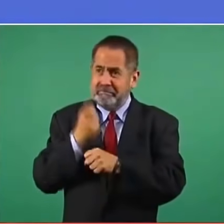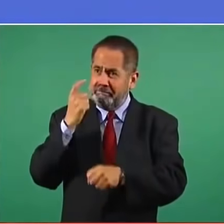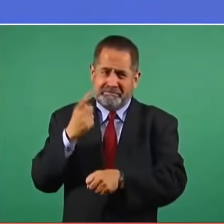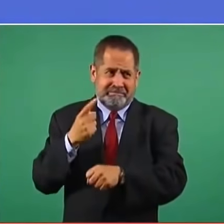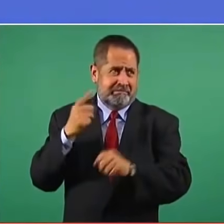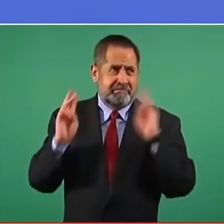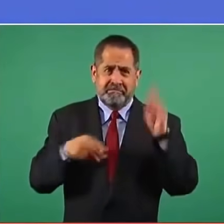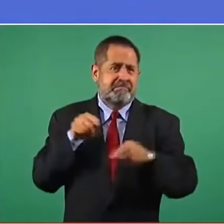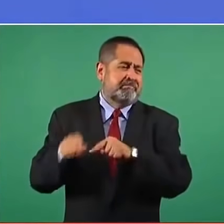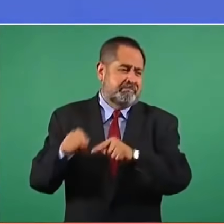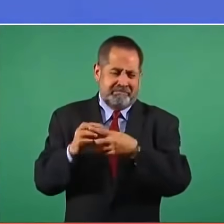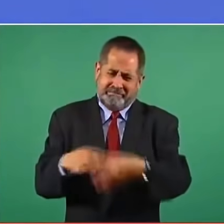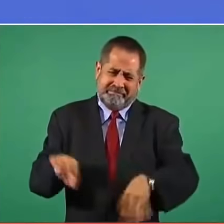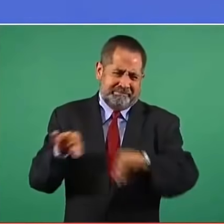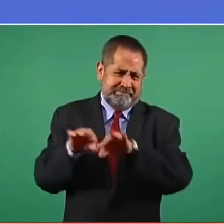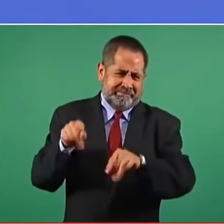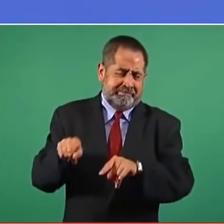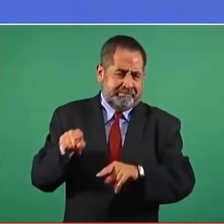mundo?